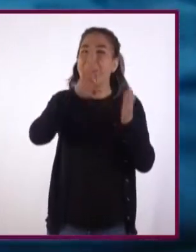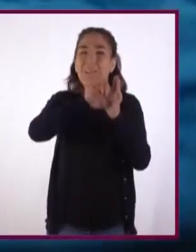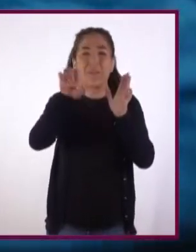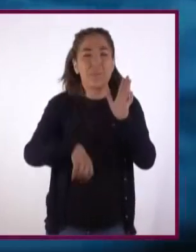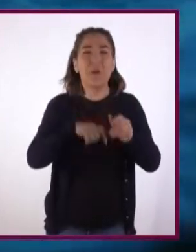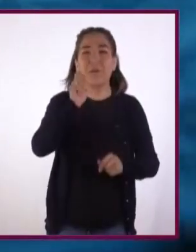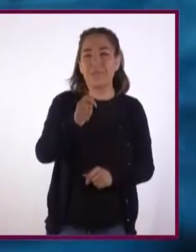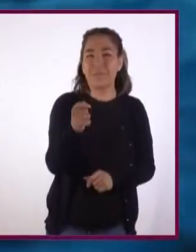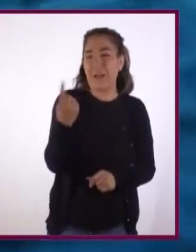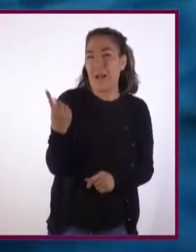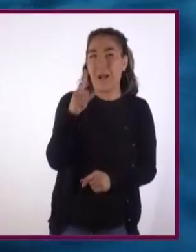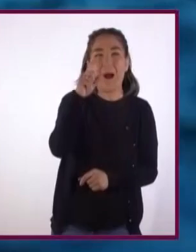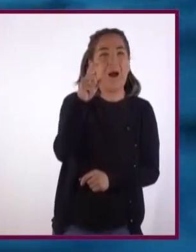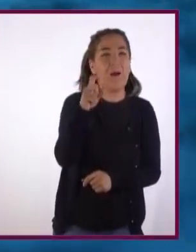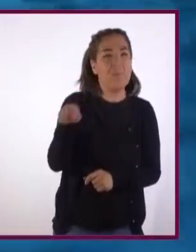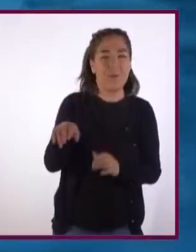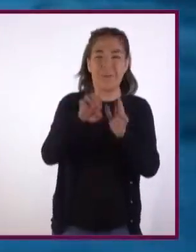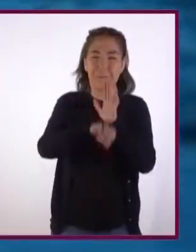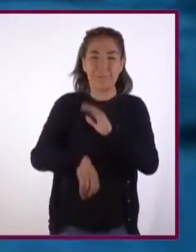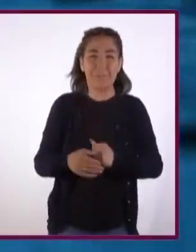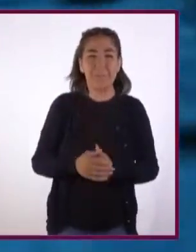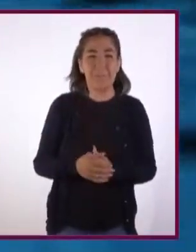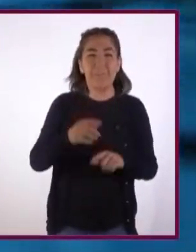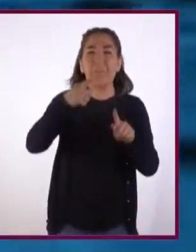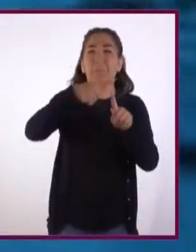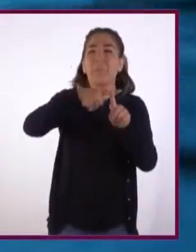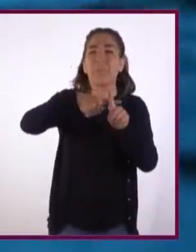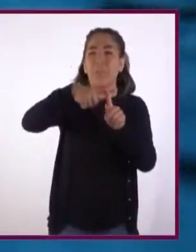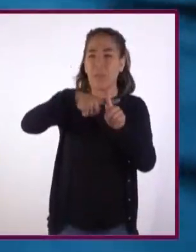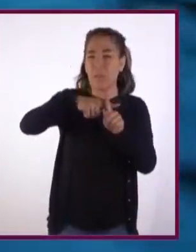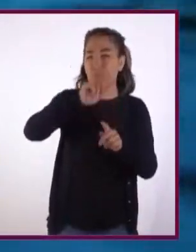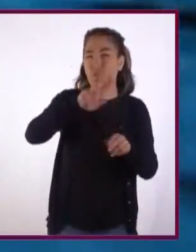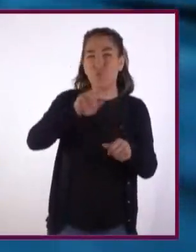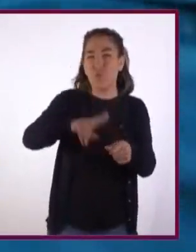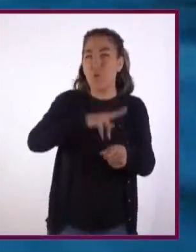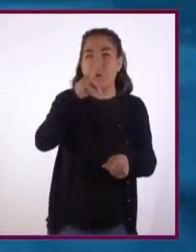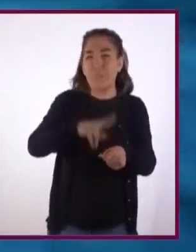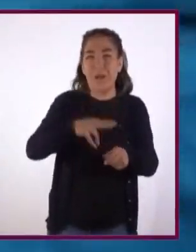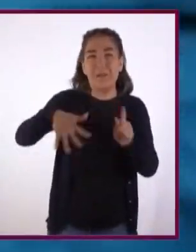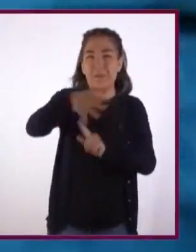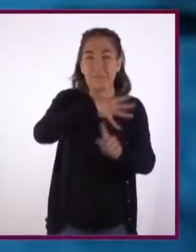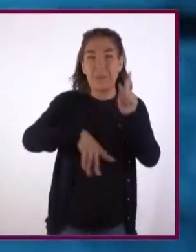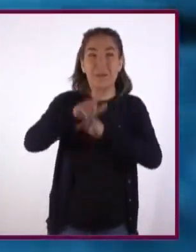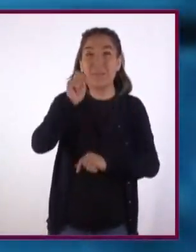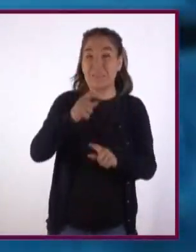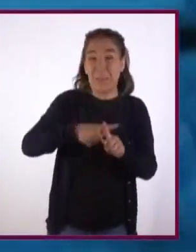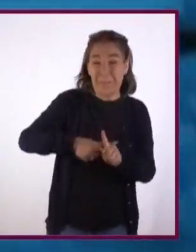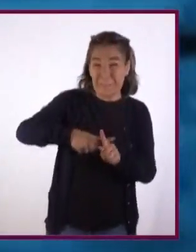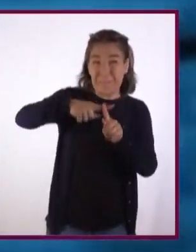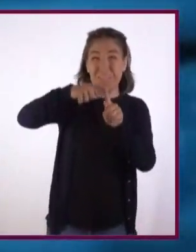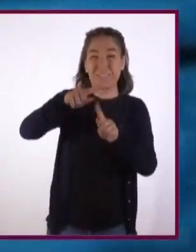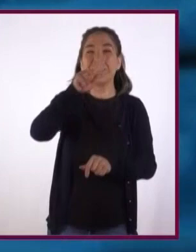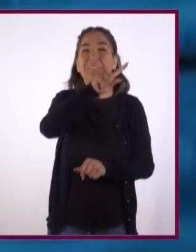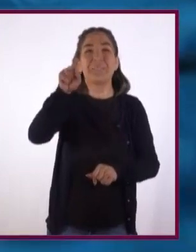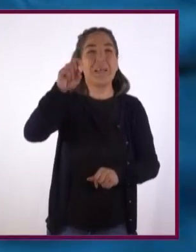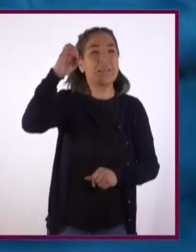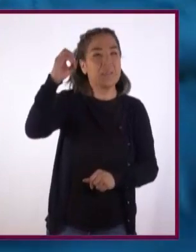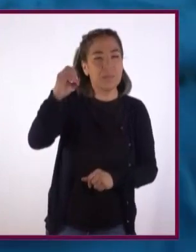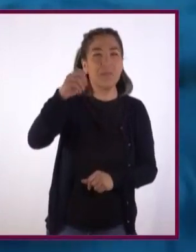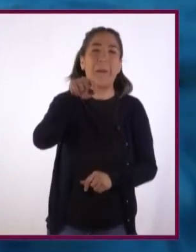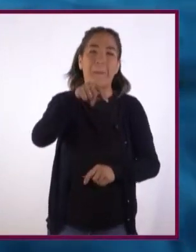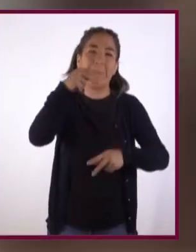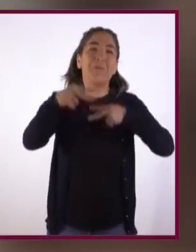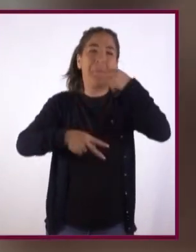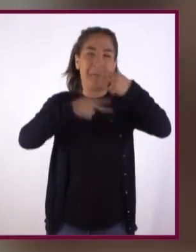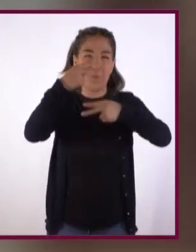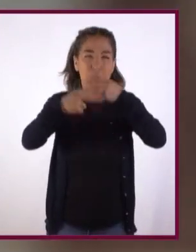muchos ejemplos. Por ejemplo, el agua a temperatura ambiente pues es líquido. Si le subimos arriba de 100 grados centígrados, bueno, a partir de 100 grados centígrados